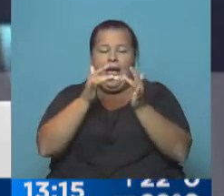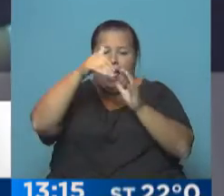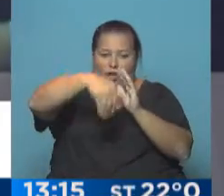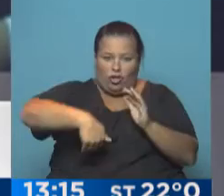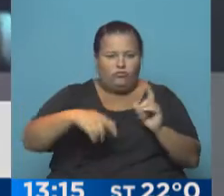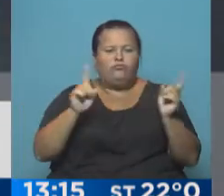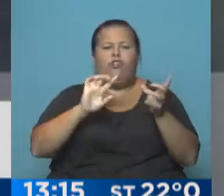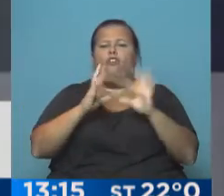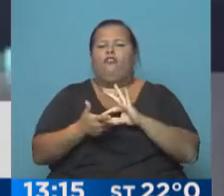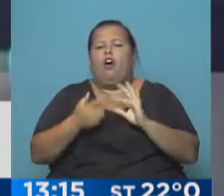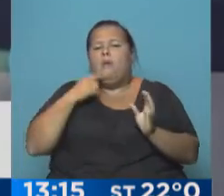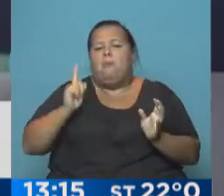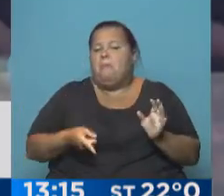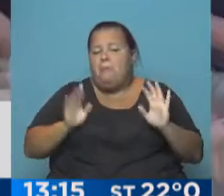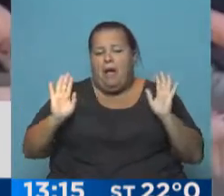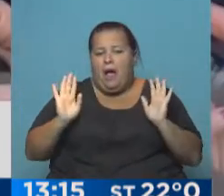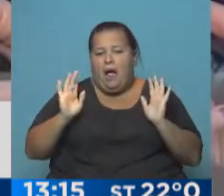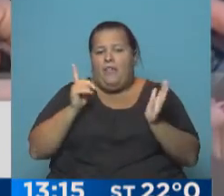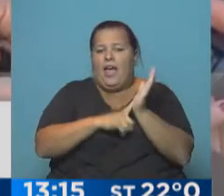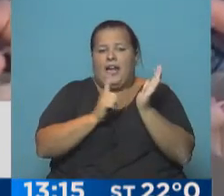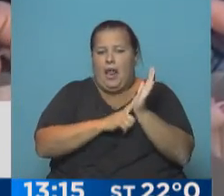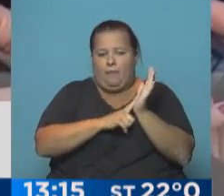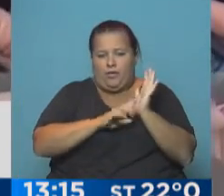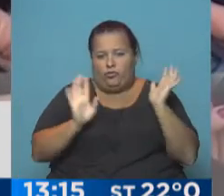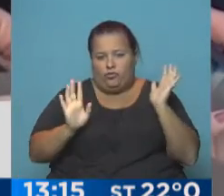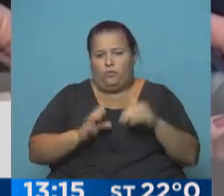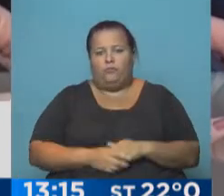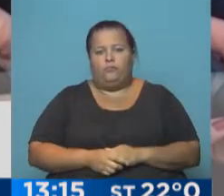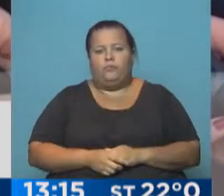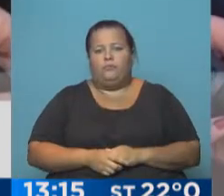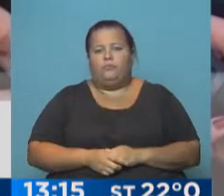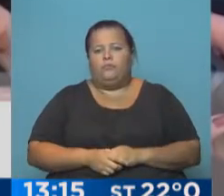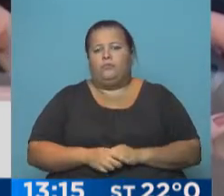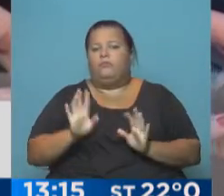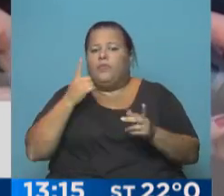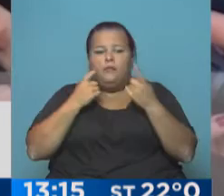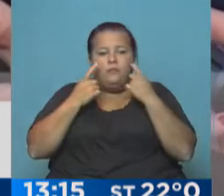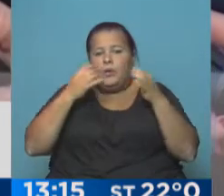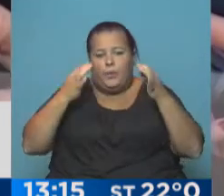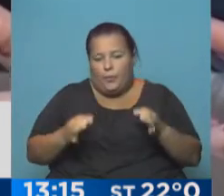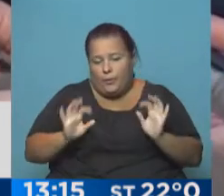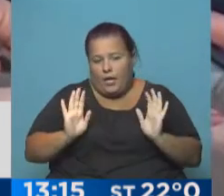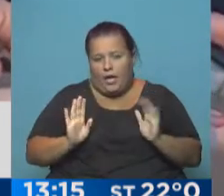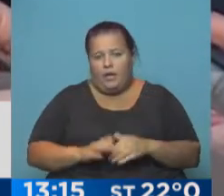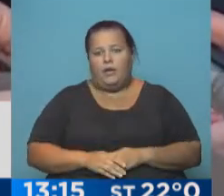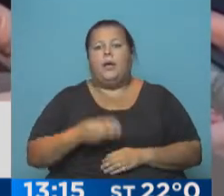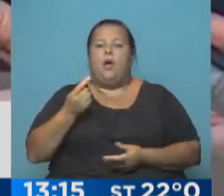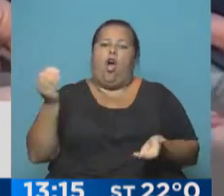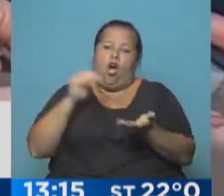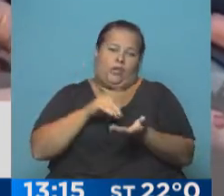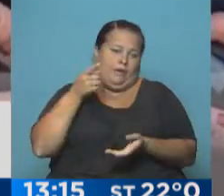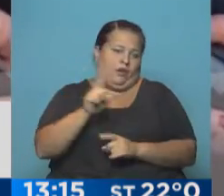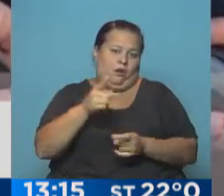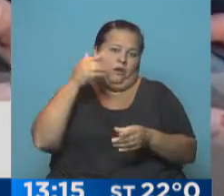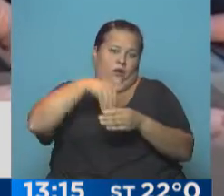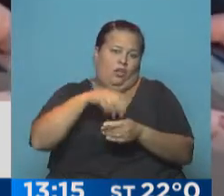No, el método va a ser lo que diga el reglamento, teniendo los cuidados necesarios para que no vuelva a suceder lo